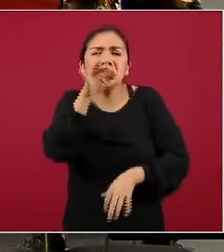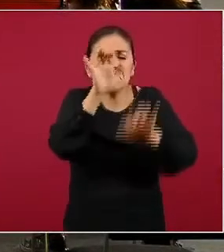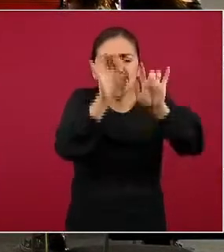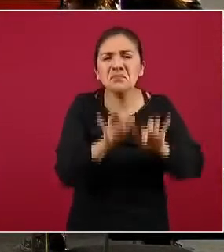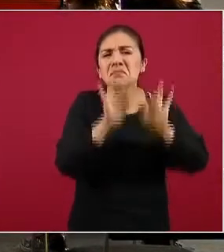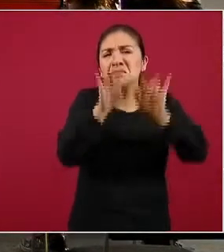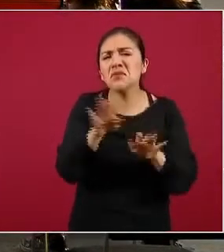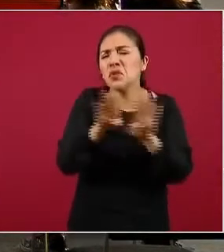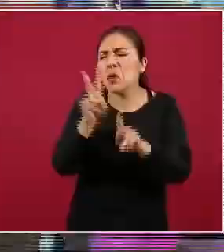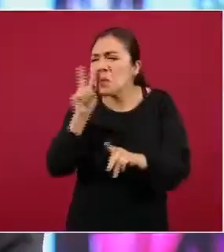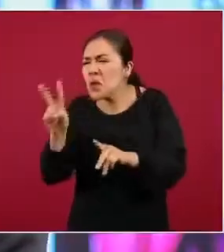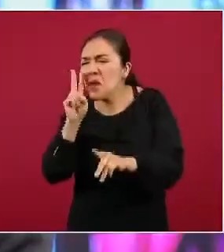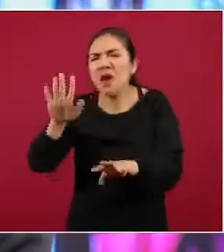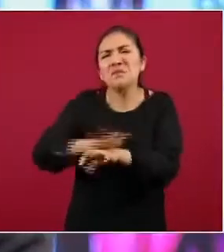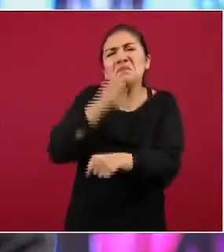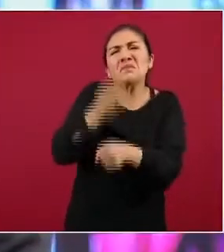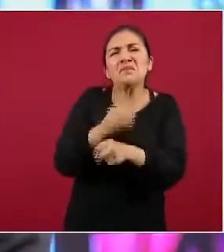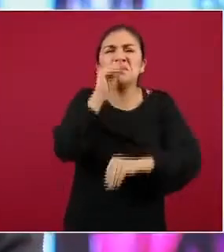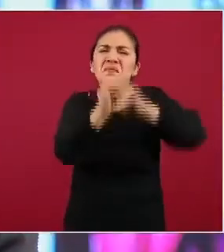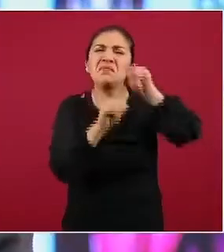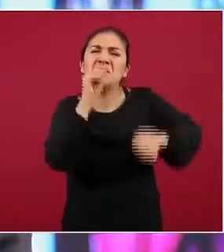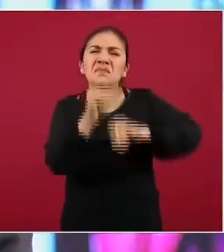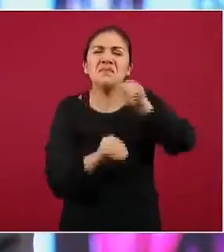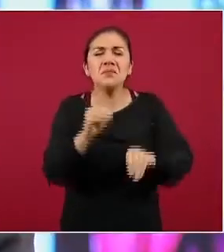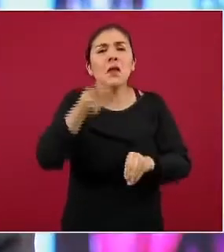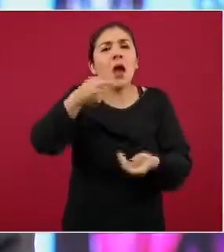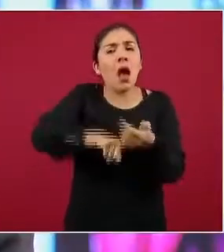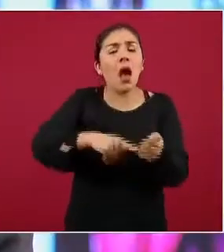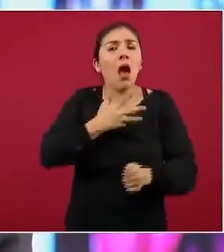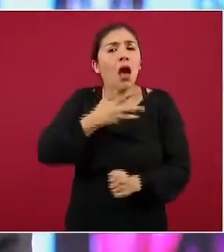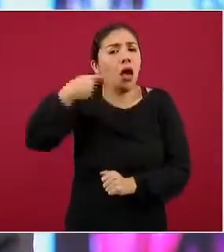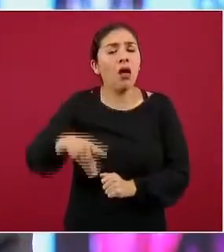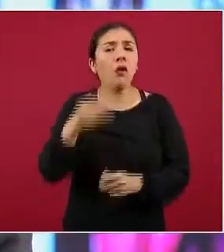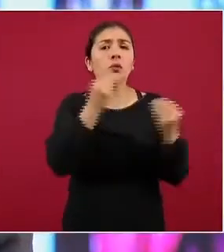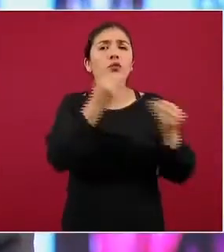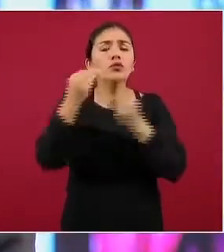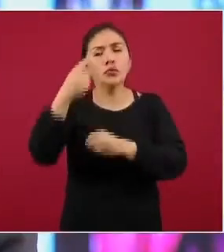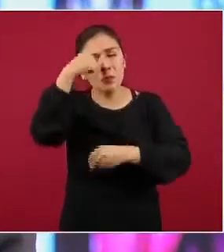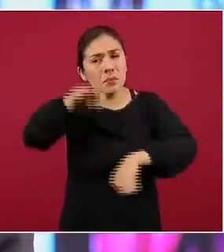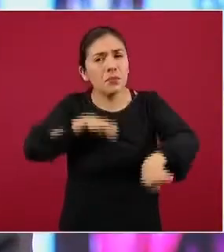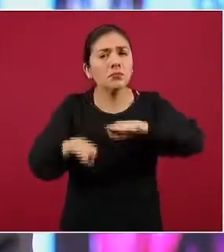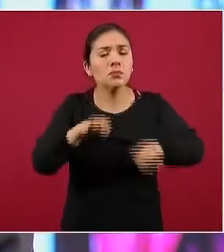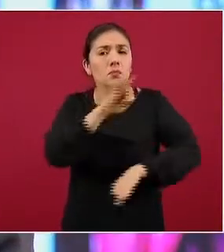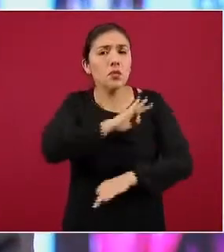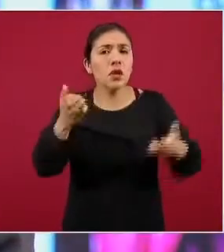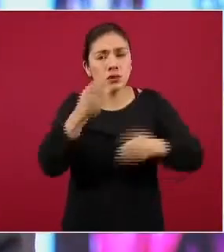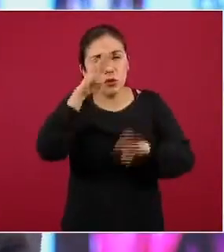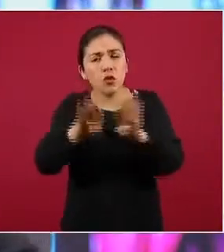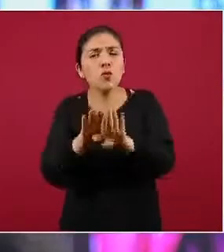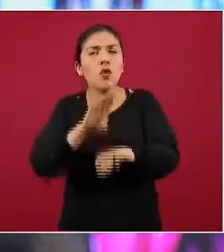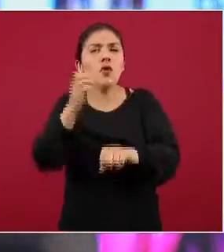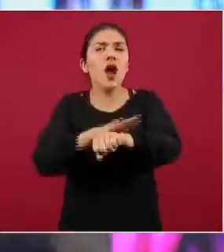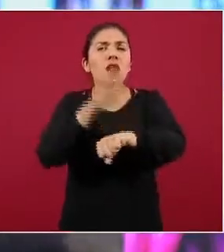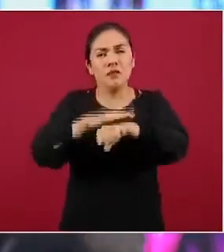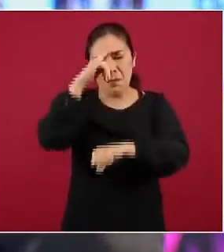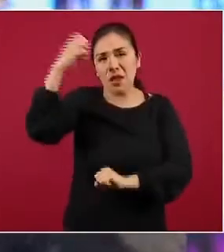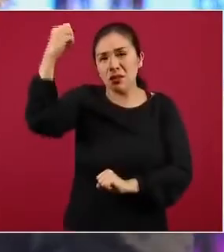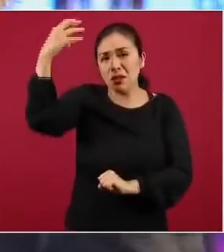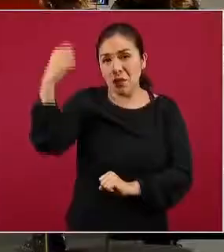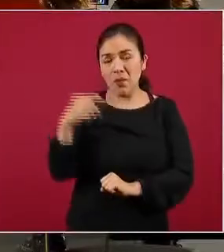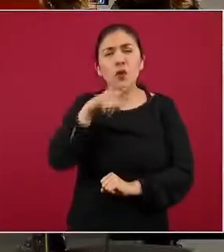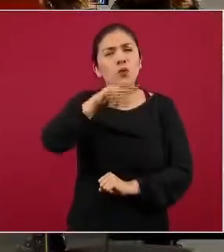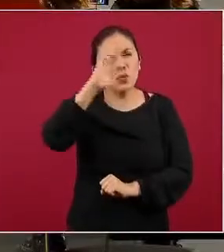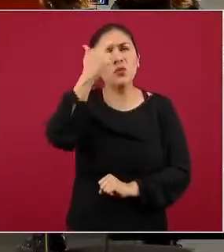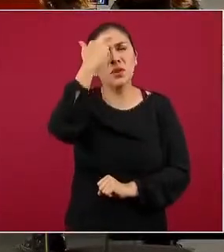de la situación, de los múltiples mecanismos que tenemos de trabajo para hacer la calificación del semáforo.